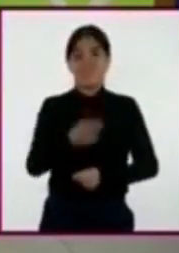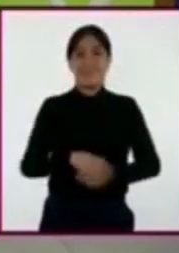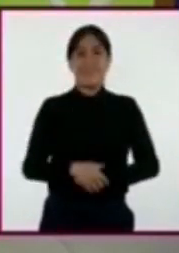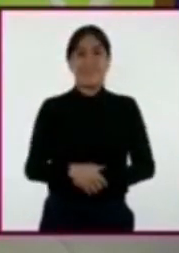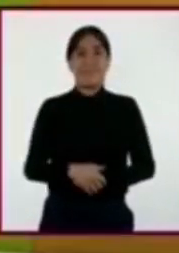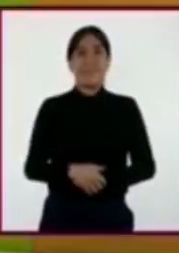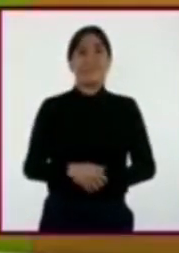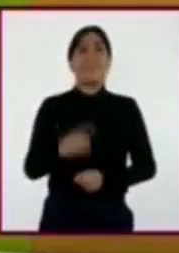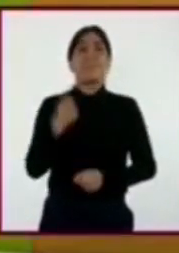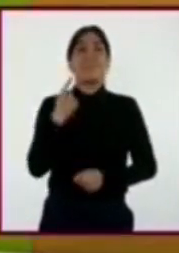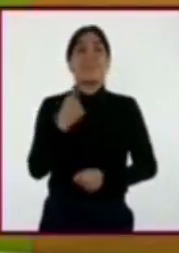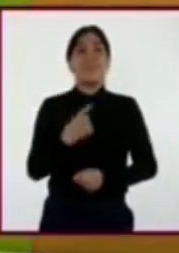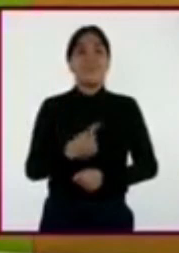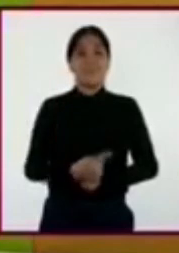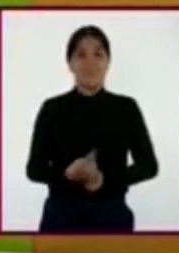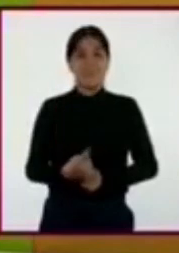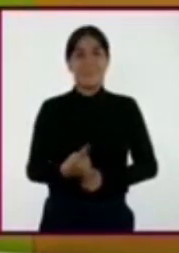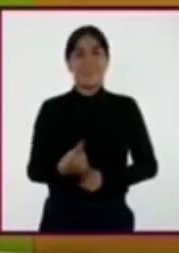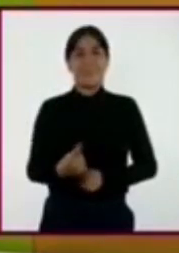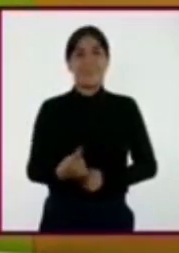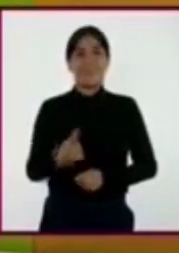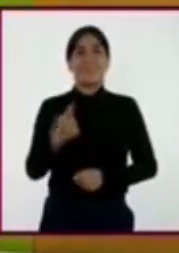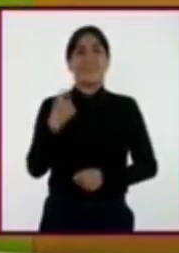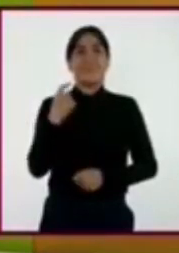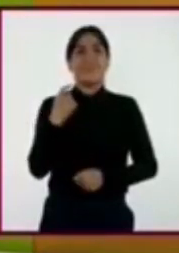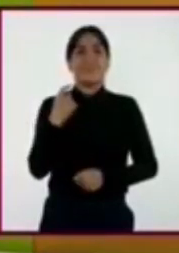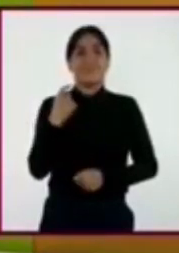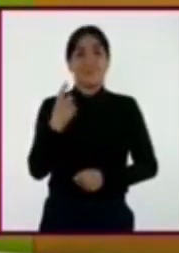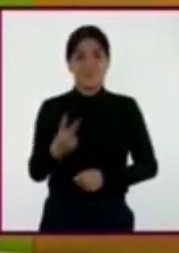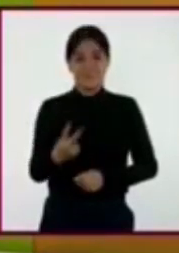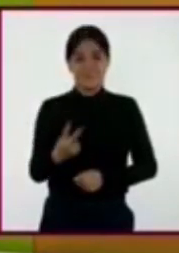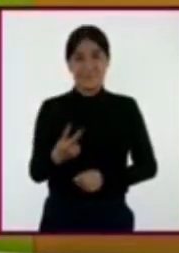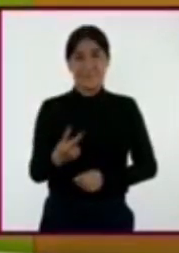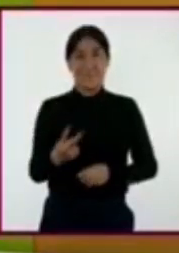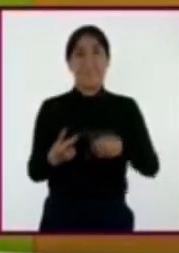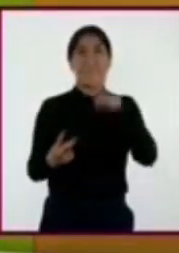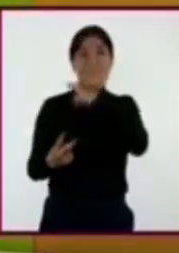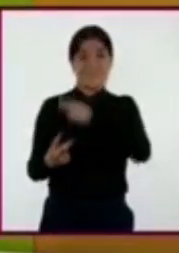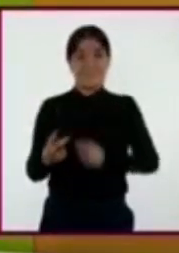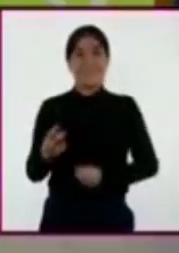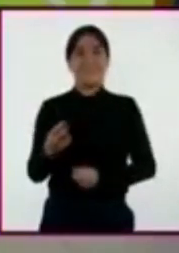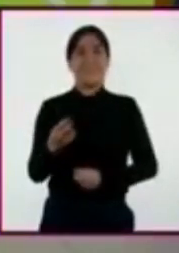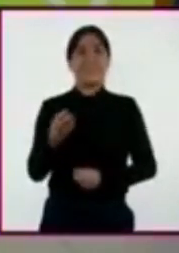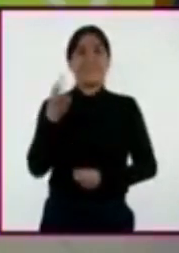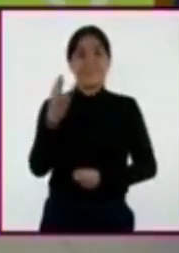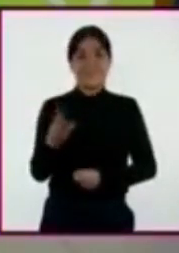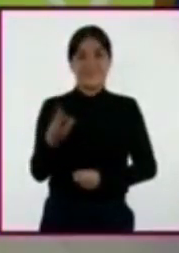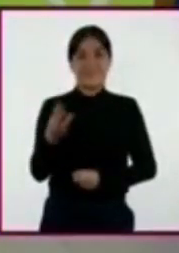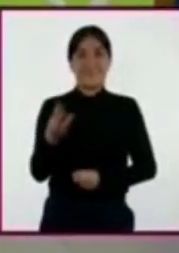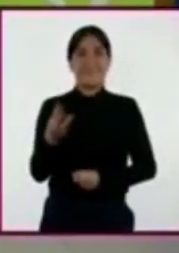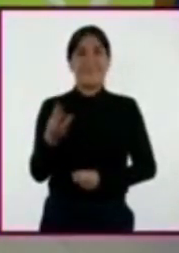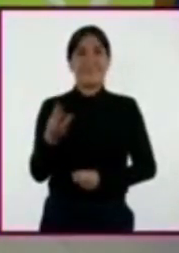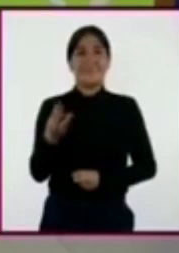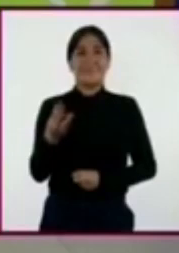y 1, 2, más rápido, 3,